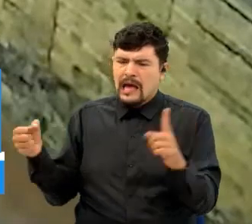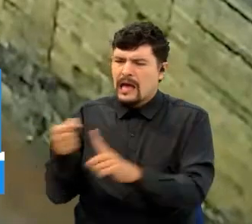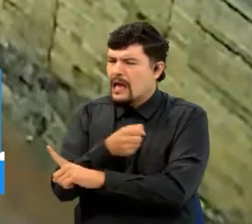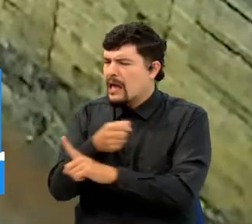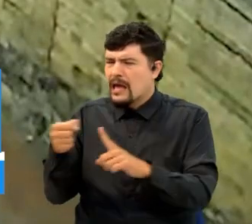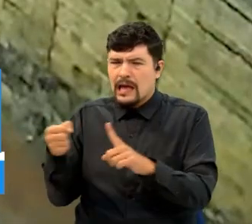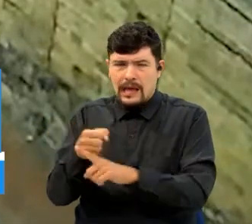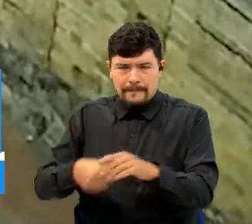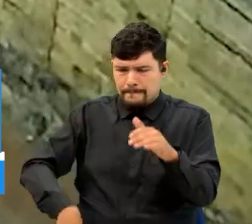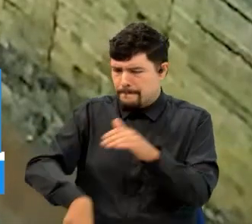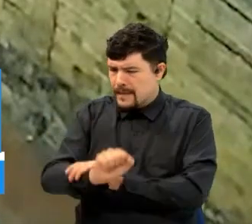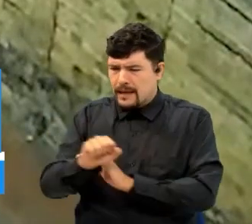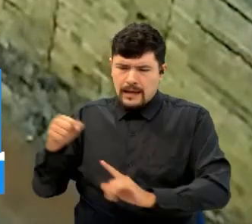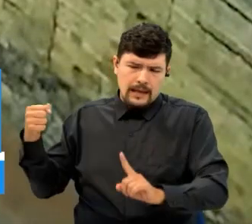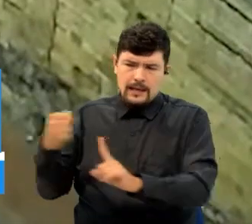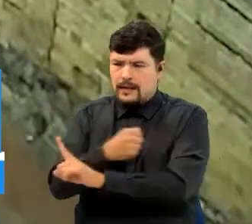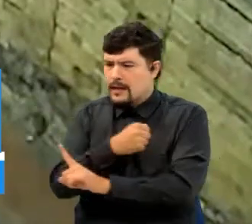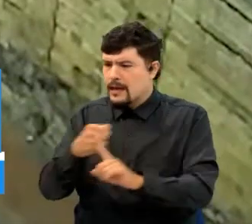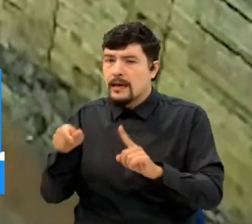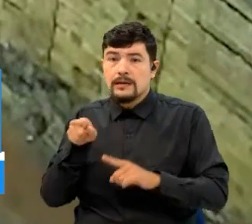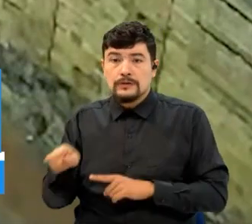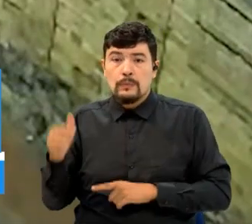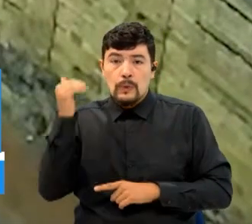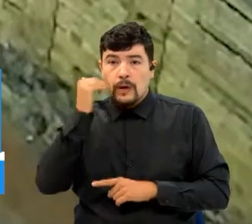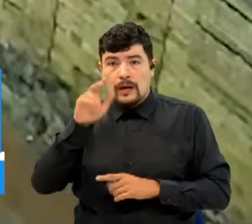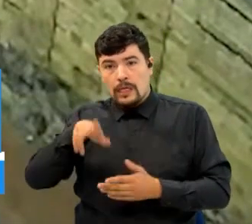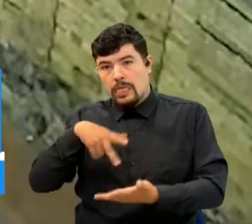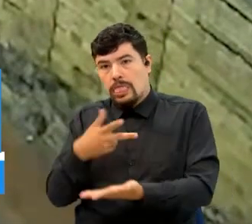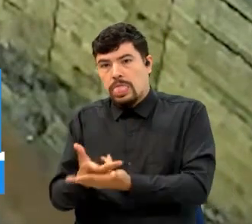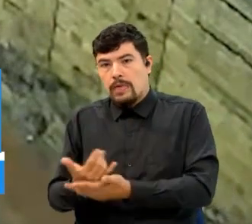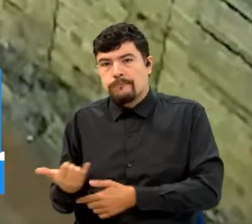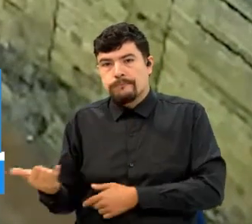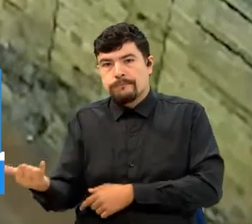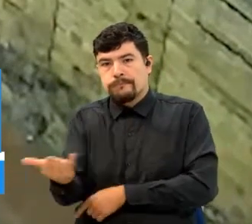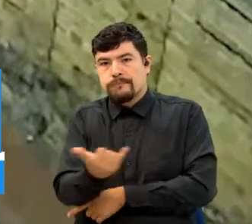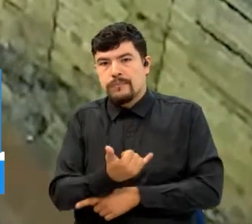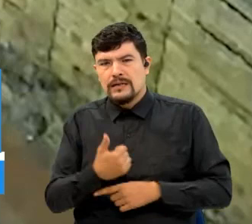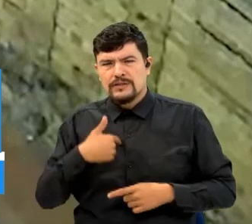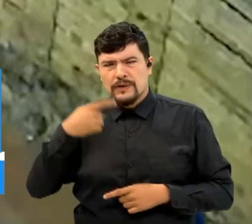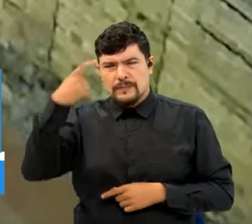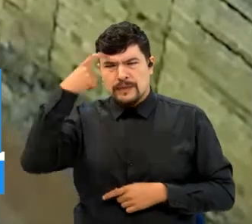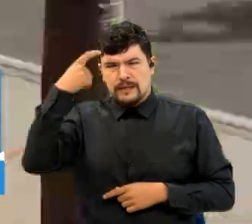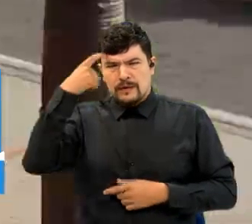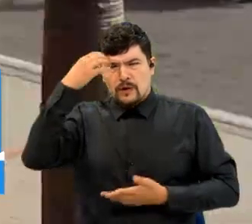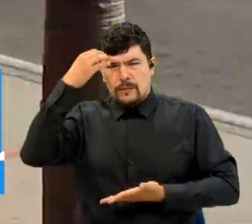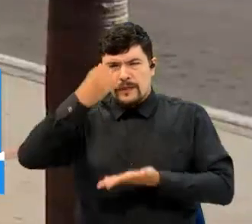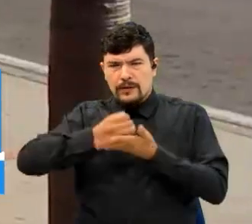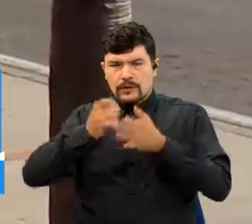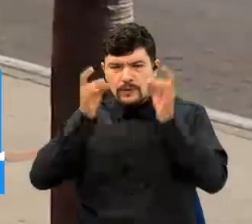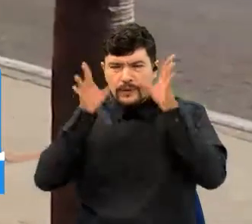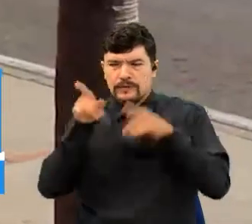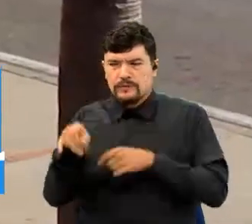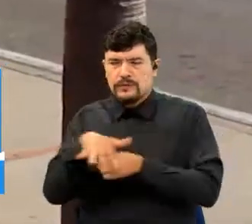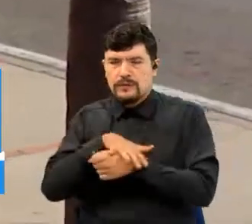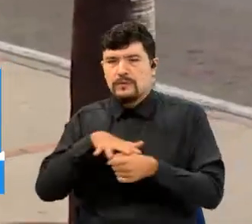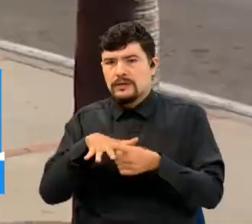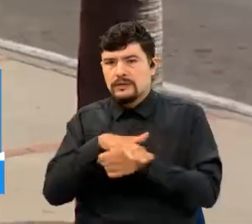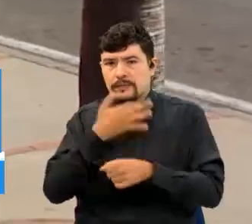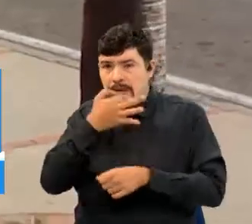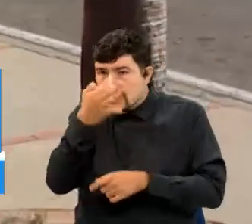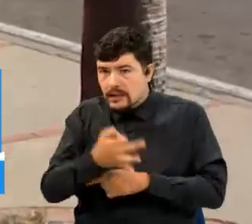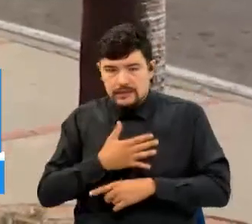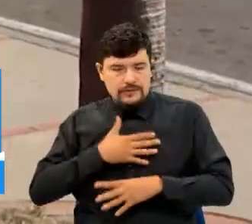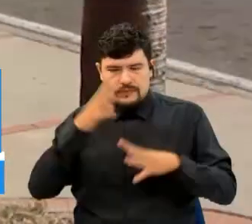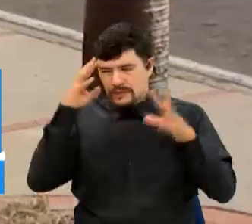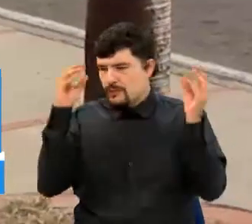pies y manos al punto de dejarla tendida en el piso. Me parece algo terrible y no voy